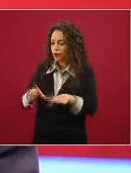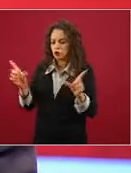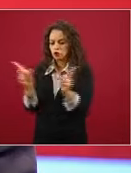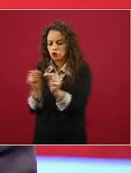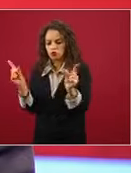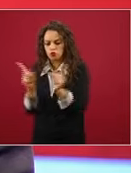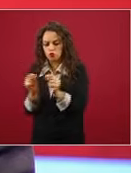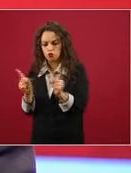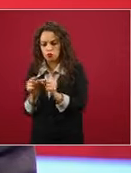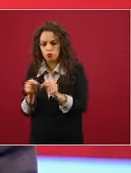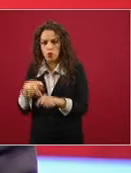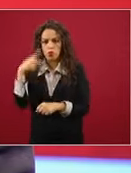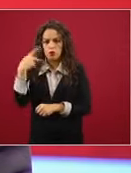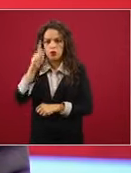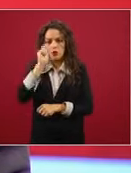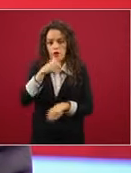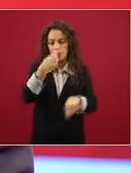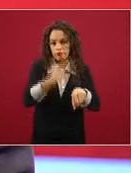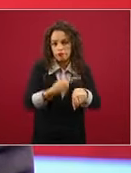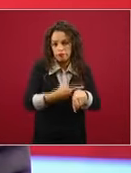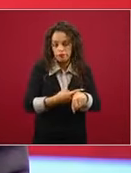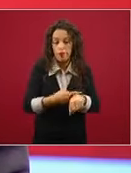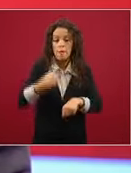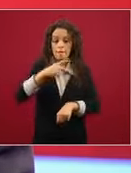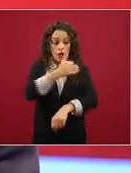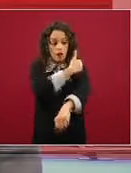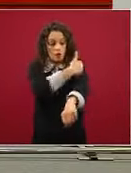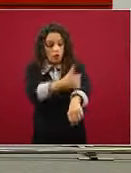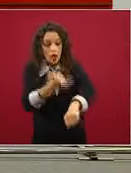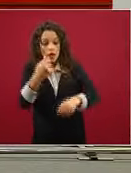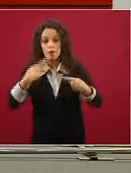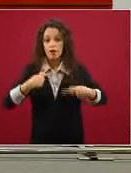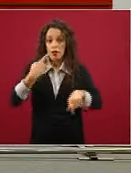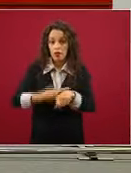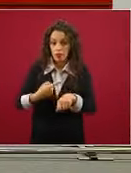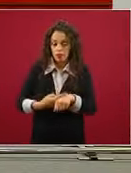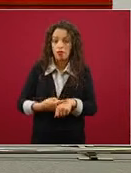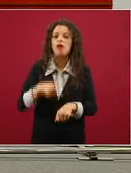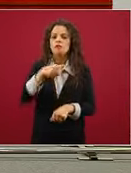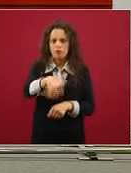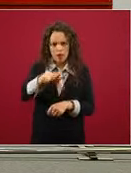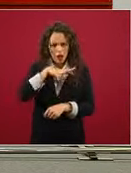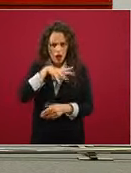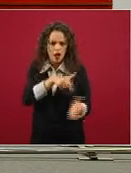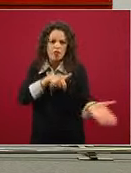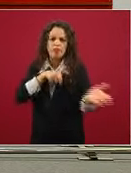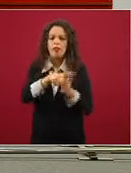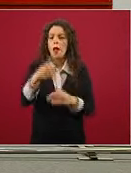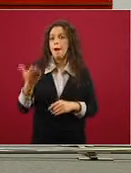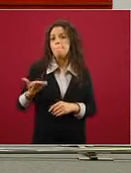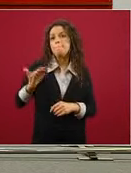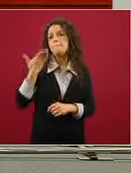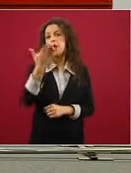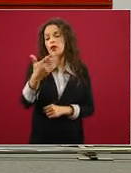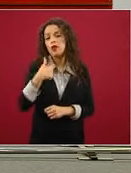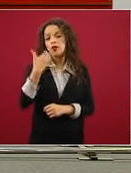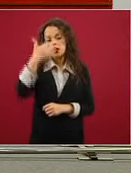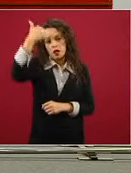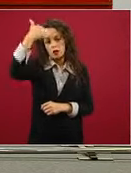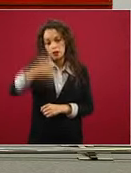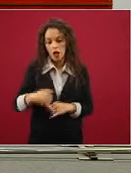tienen derecho a pedir y tienen derecho a que se les dé la información, y esto puede incluir